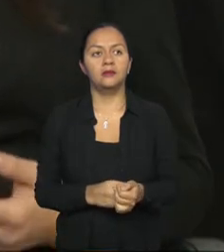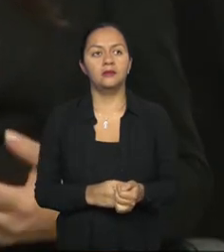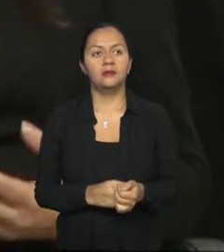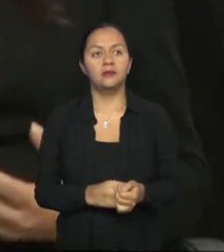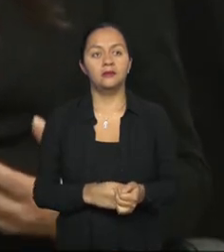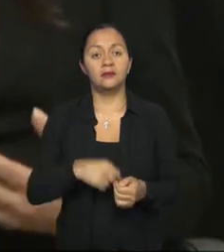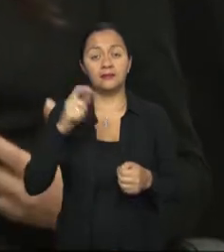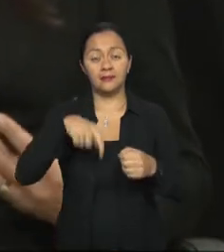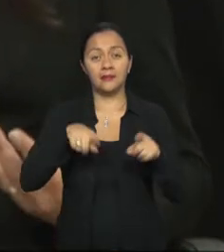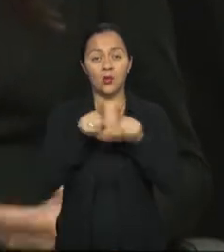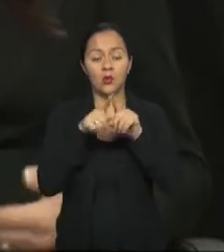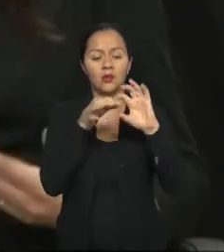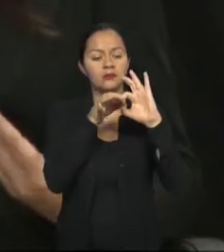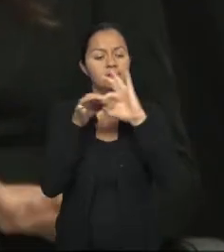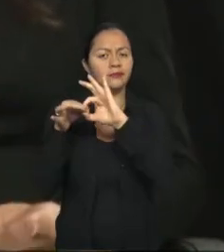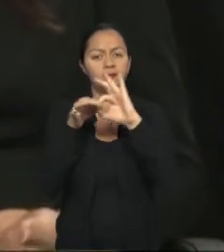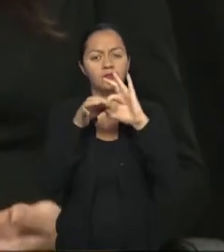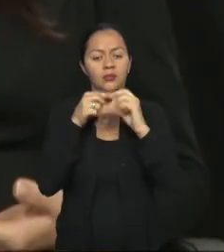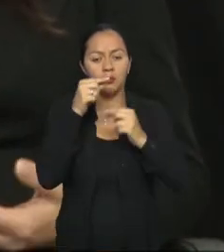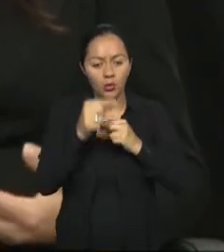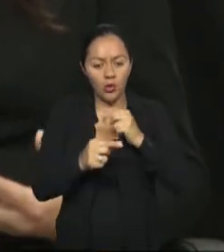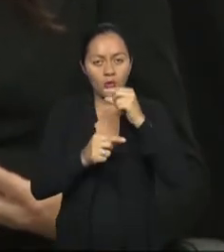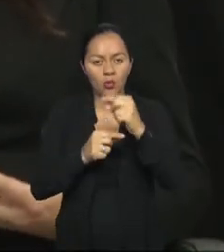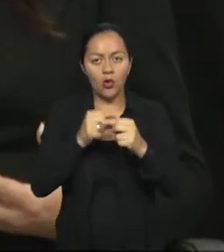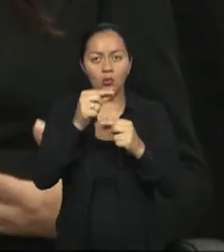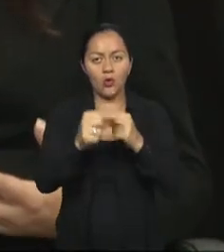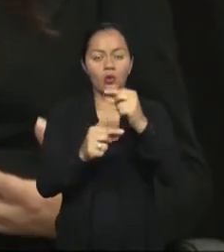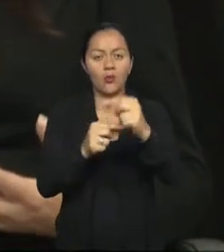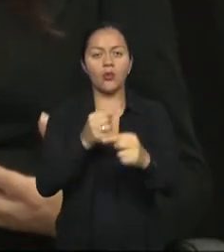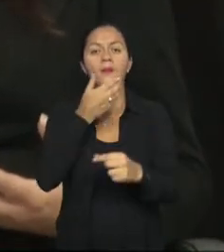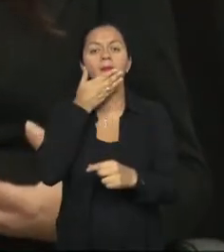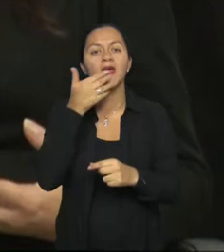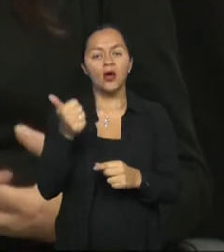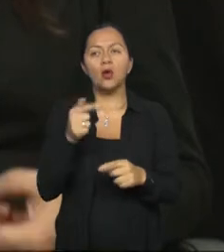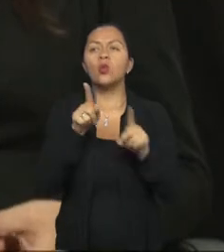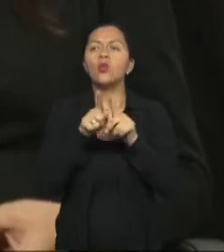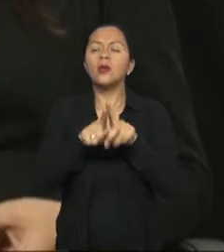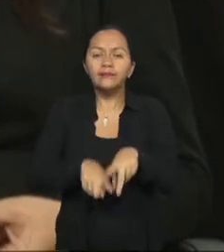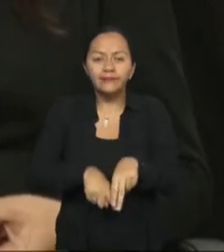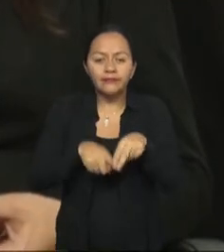es una relación que tienes que ir cultivando, tienes que ir